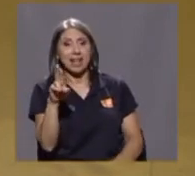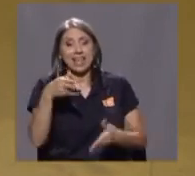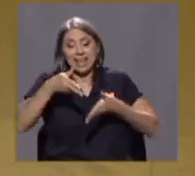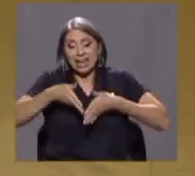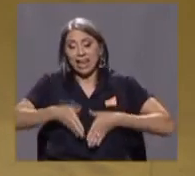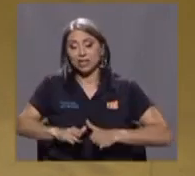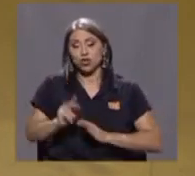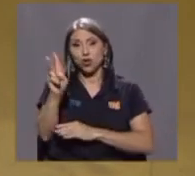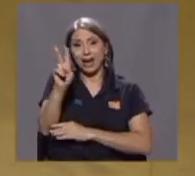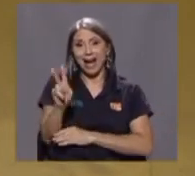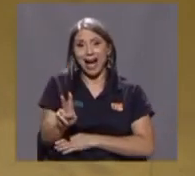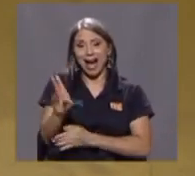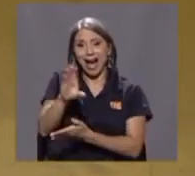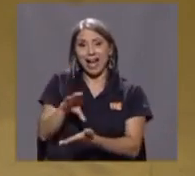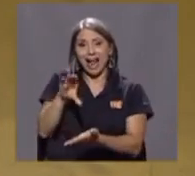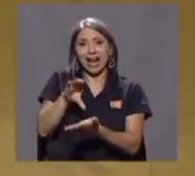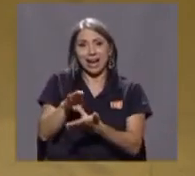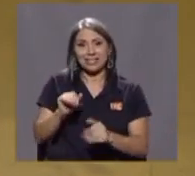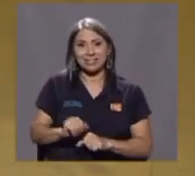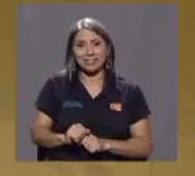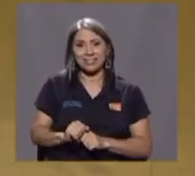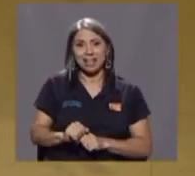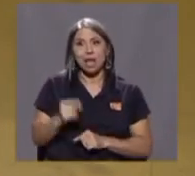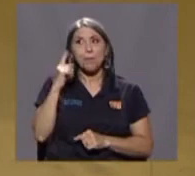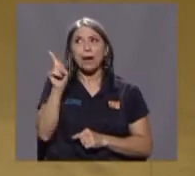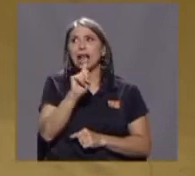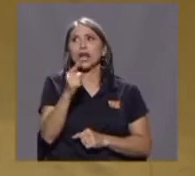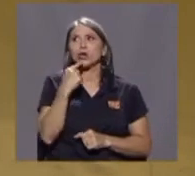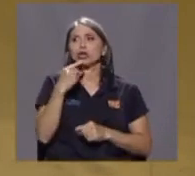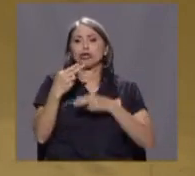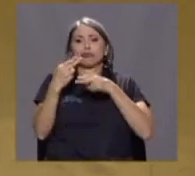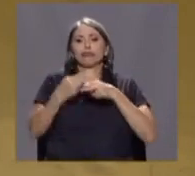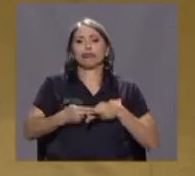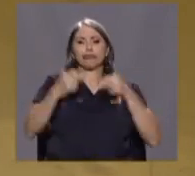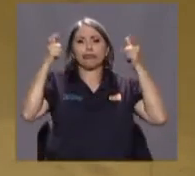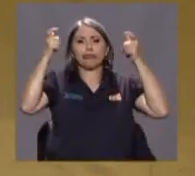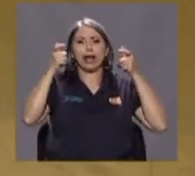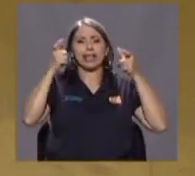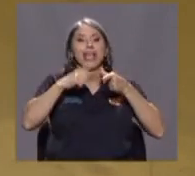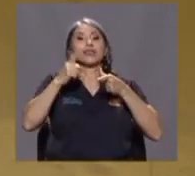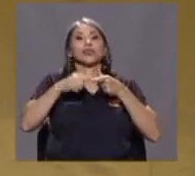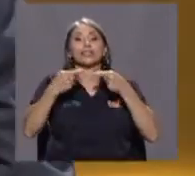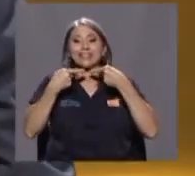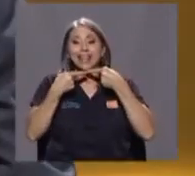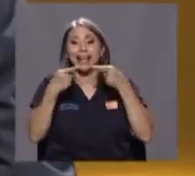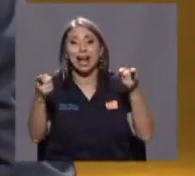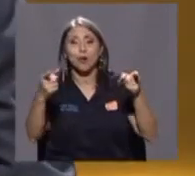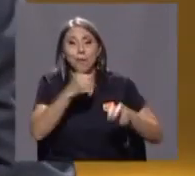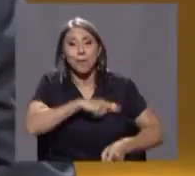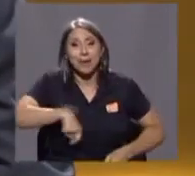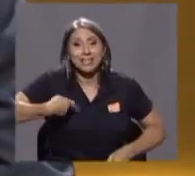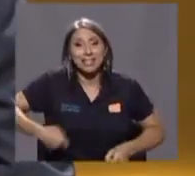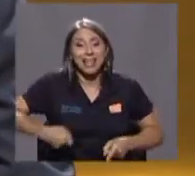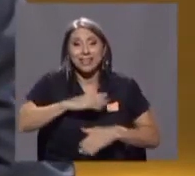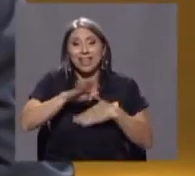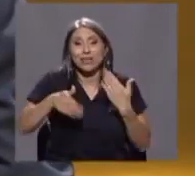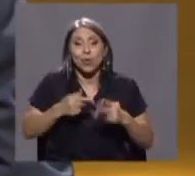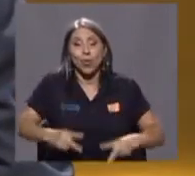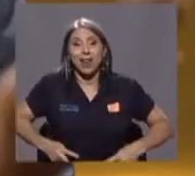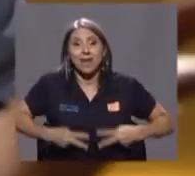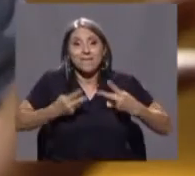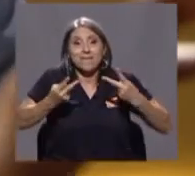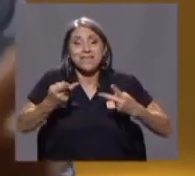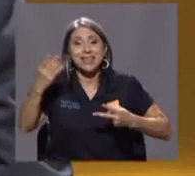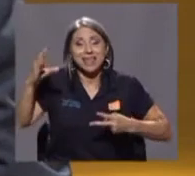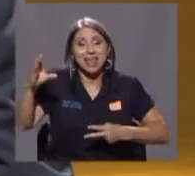tema de rey, entonces se declaró presidente vitalicio de la Gran Colombia. Entonces era